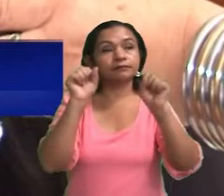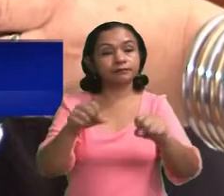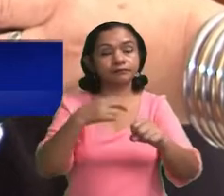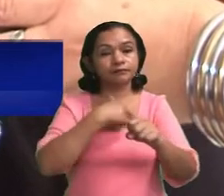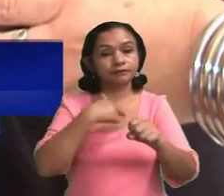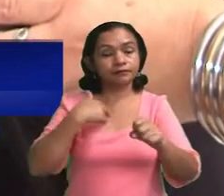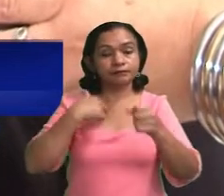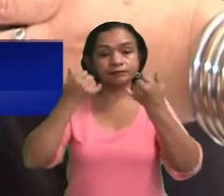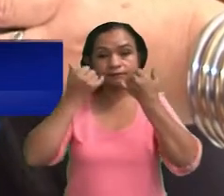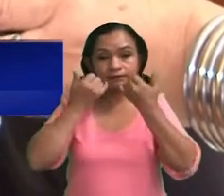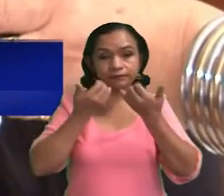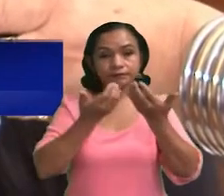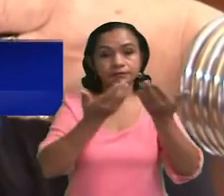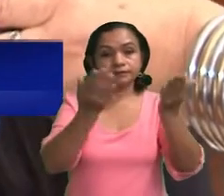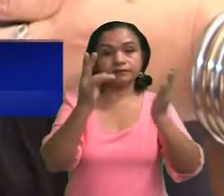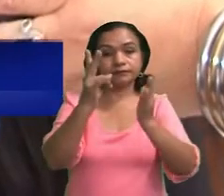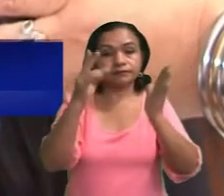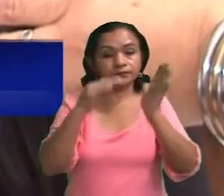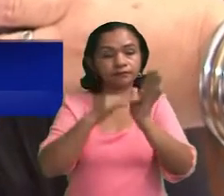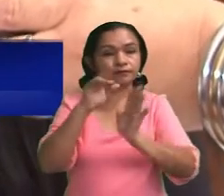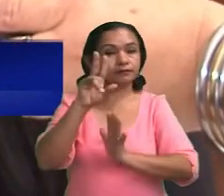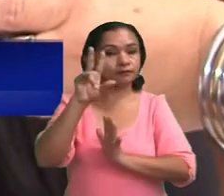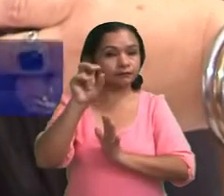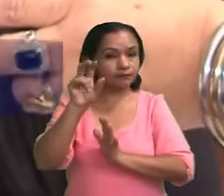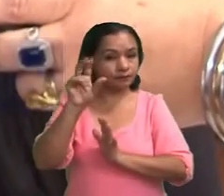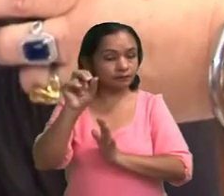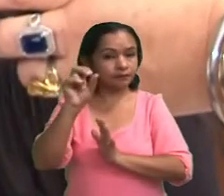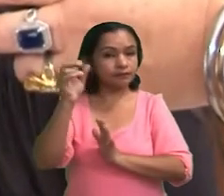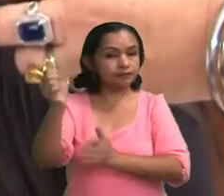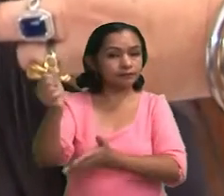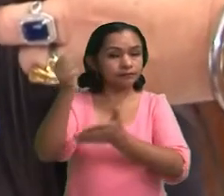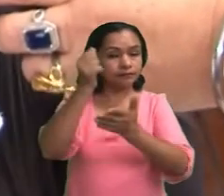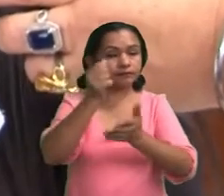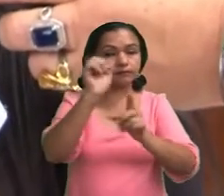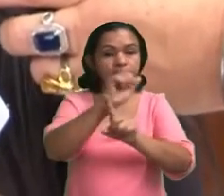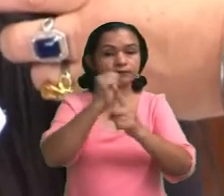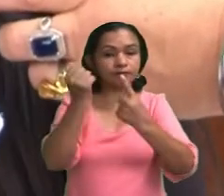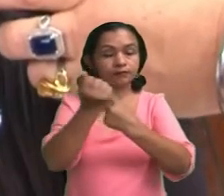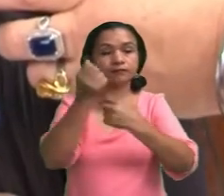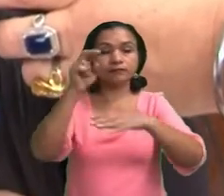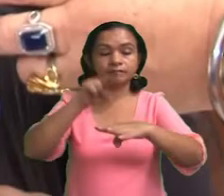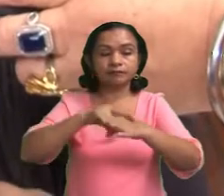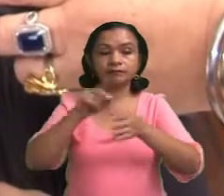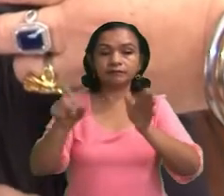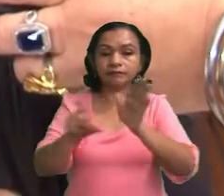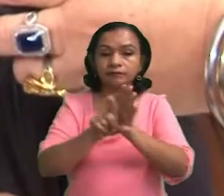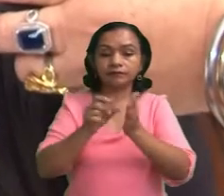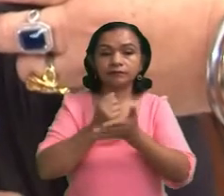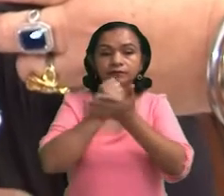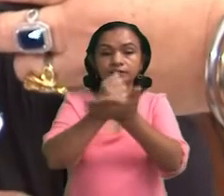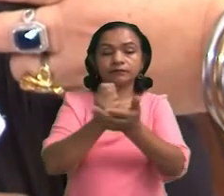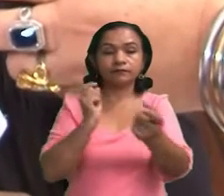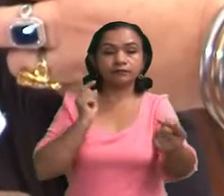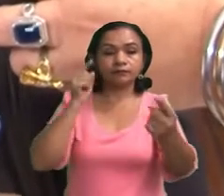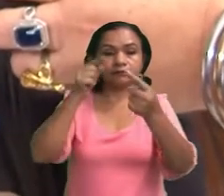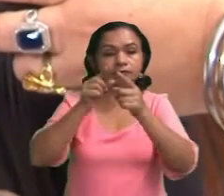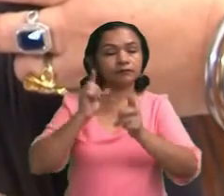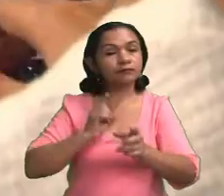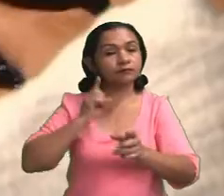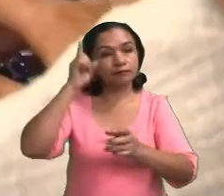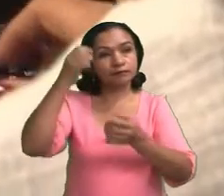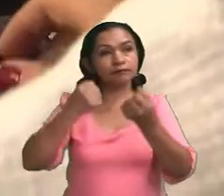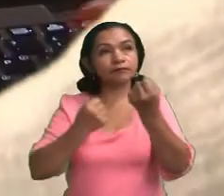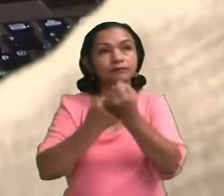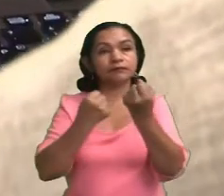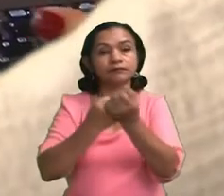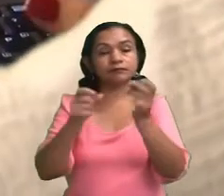un informe de cara al 2020 sobre la contribución legislativa nicaragüense a las metas de los Objetivos de Desarrollo Sostenible.